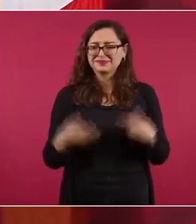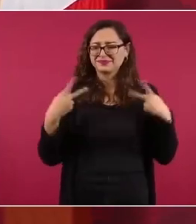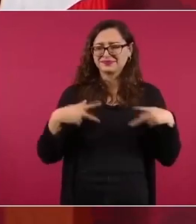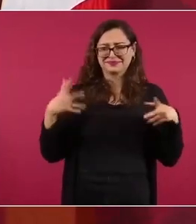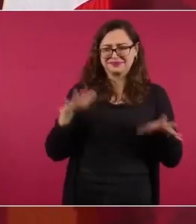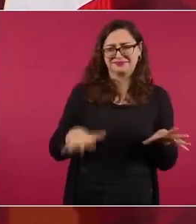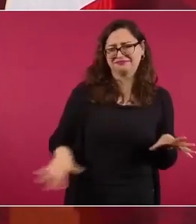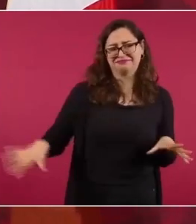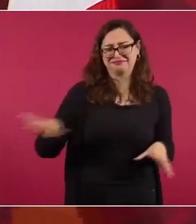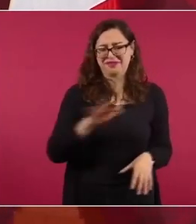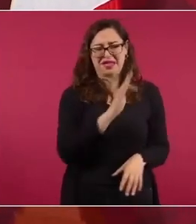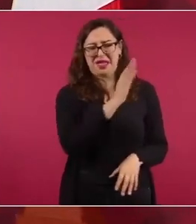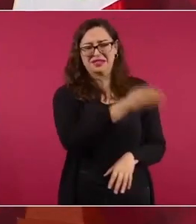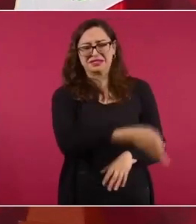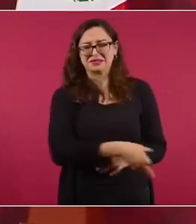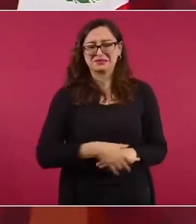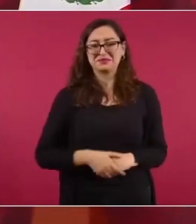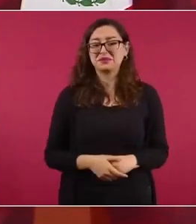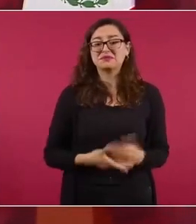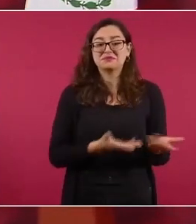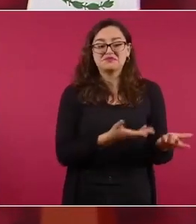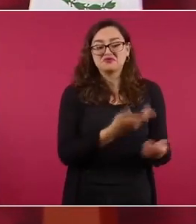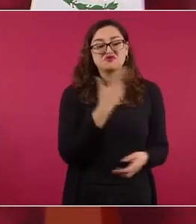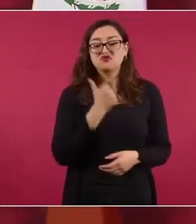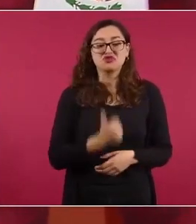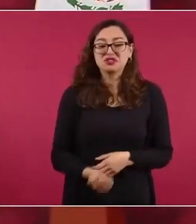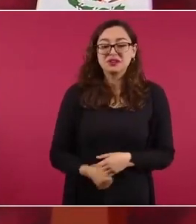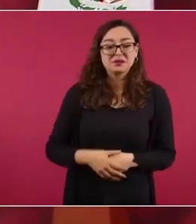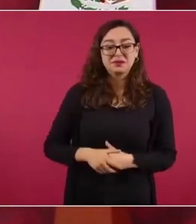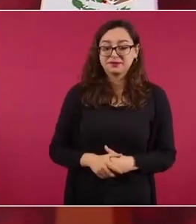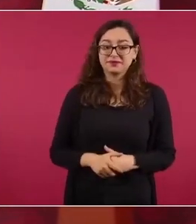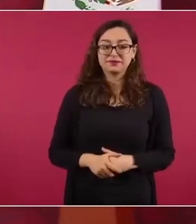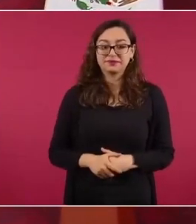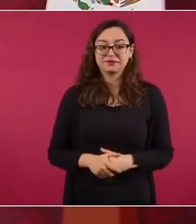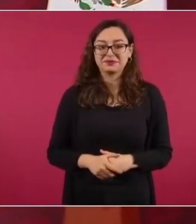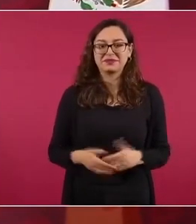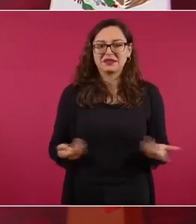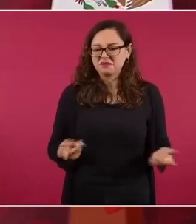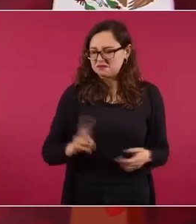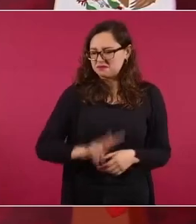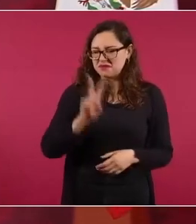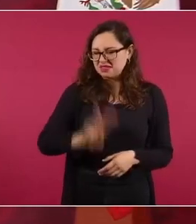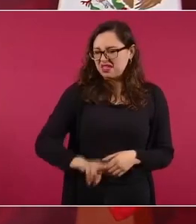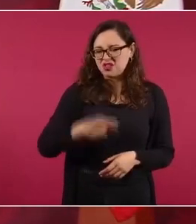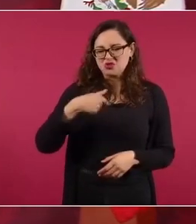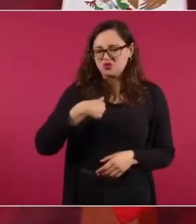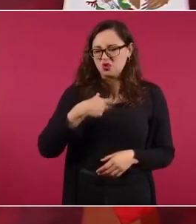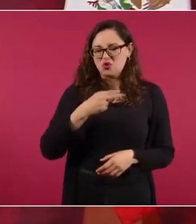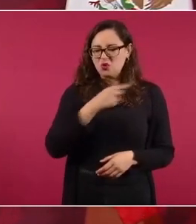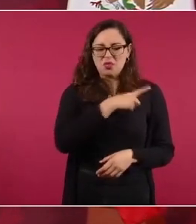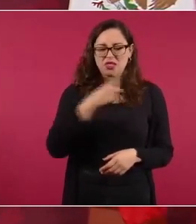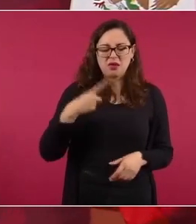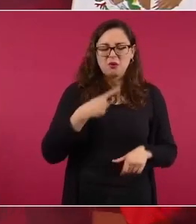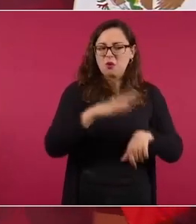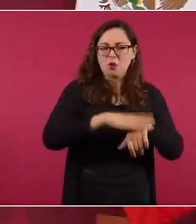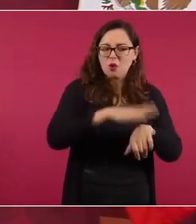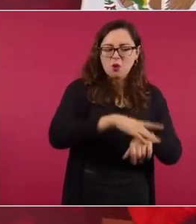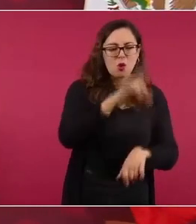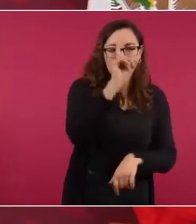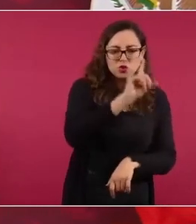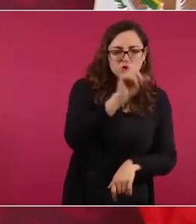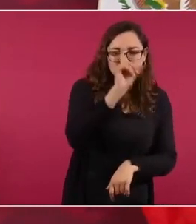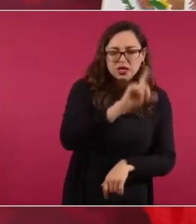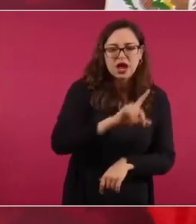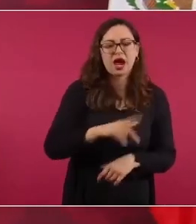rechazadas. Eso no funciona. Nada más que yo no debería ni siquiera estarles dando consejos. Hasta